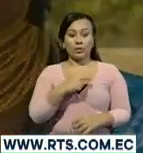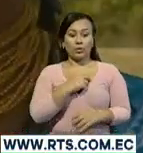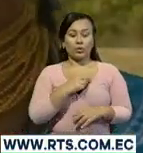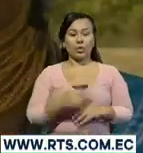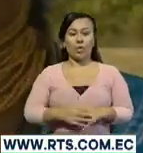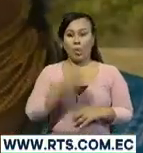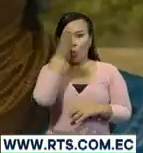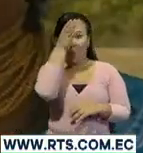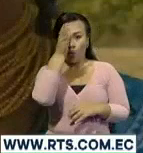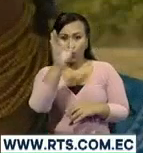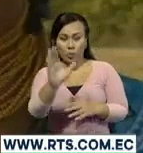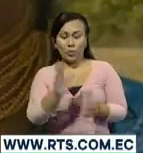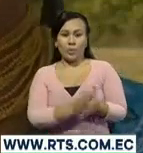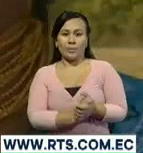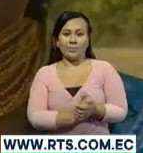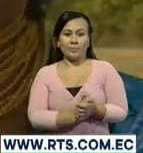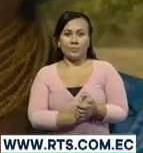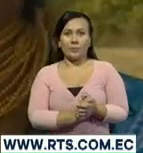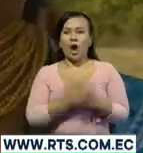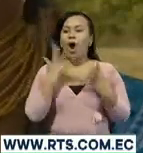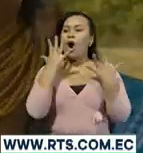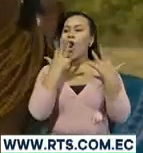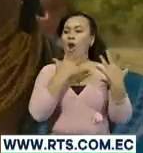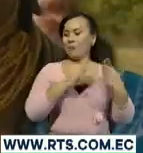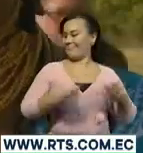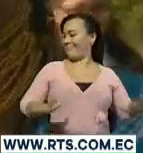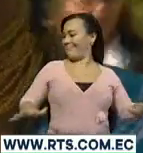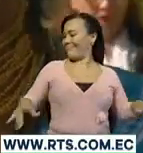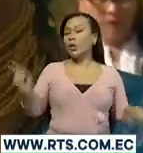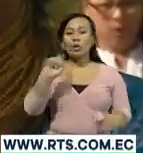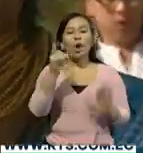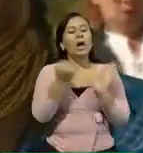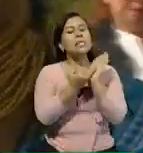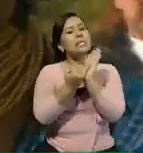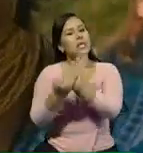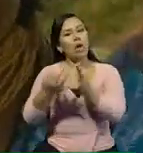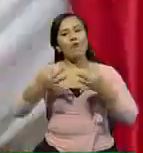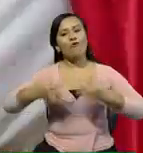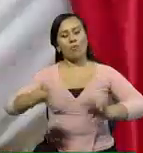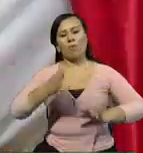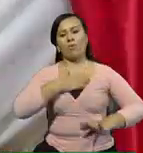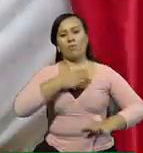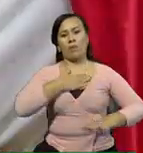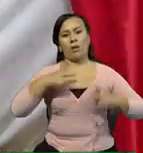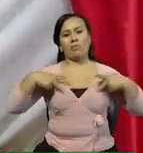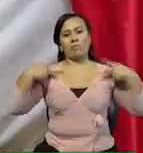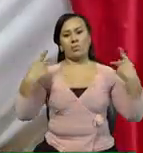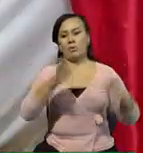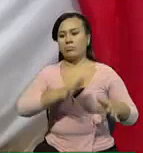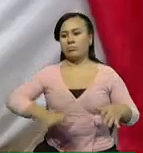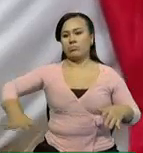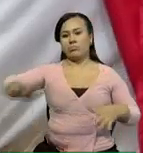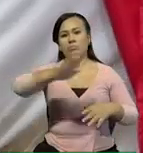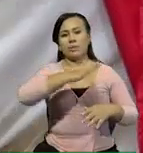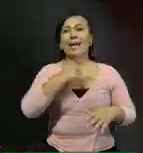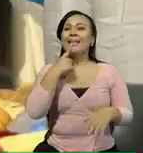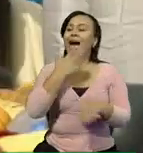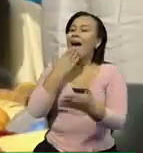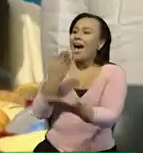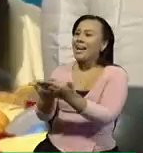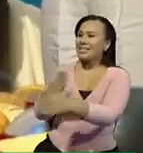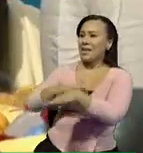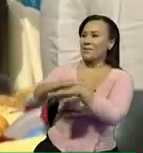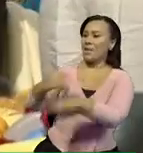de cultura, cuestión de folclorismo, sino que es una forma de vida. El primer mandatario agradeció la invitación a este